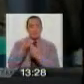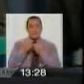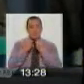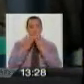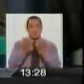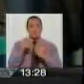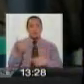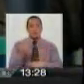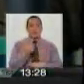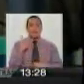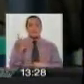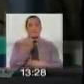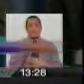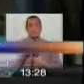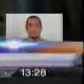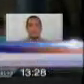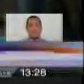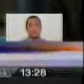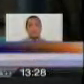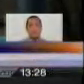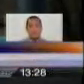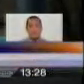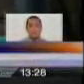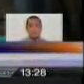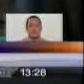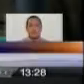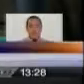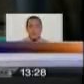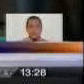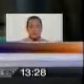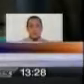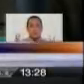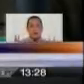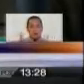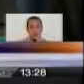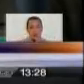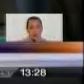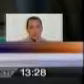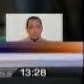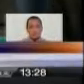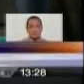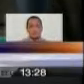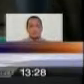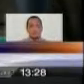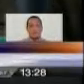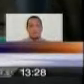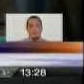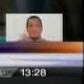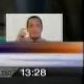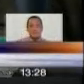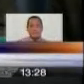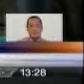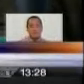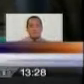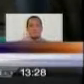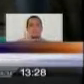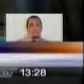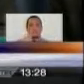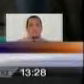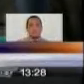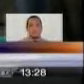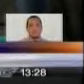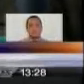público. Es más, esta reunión fue motivo de una